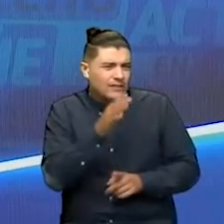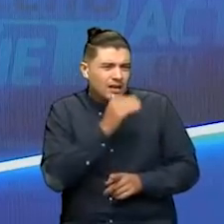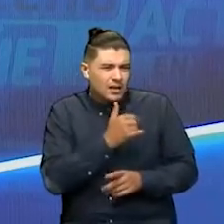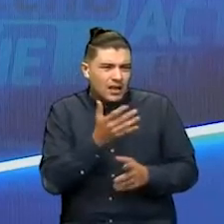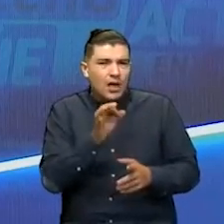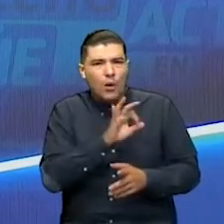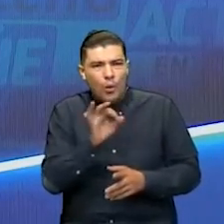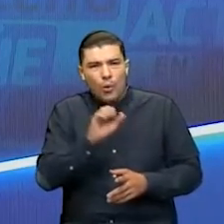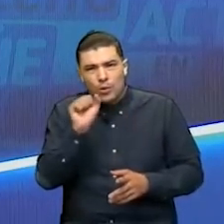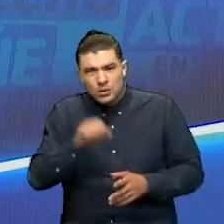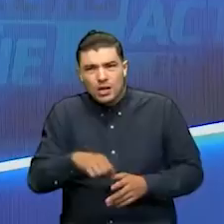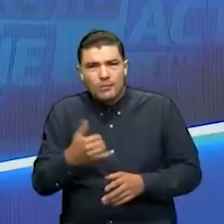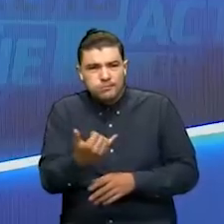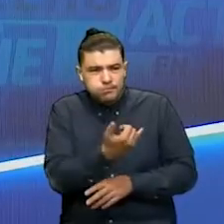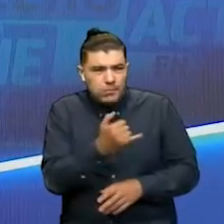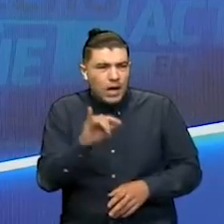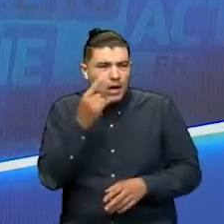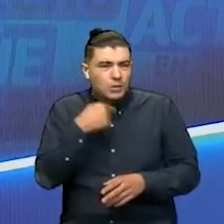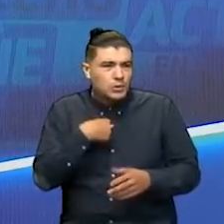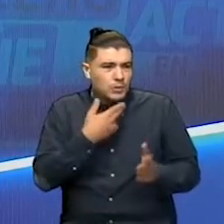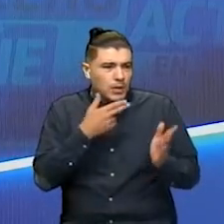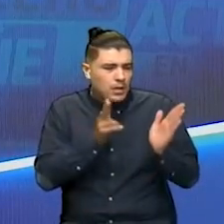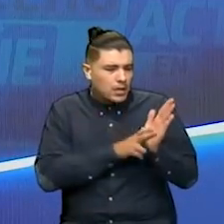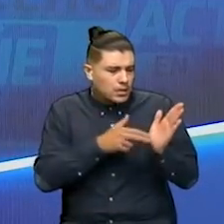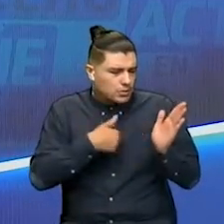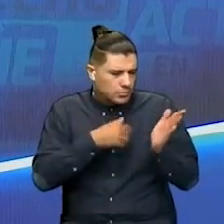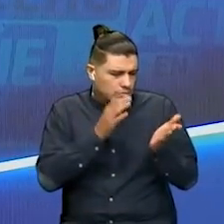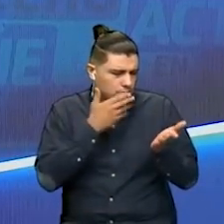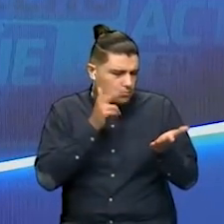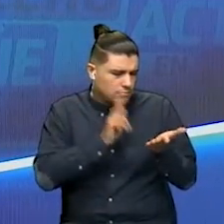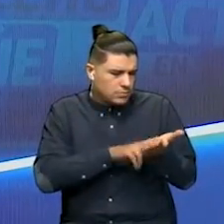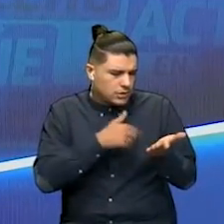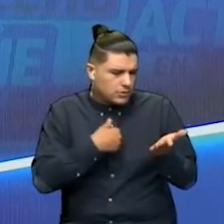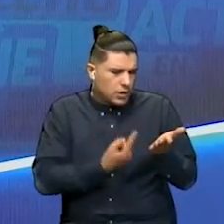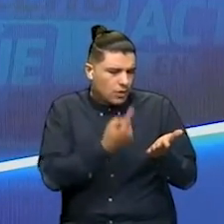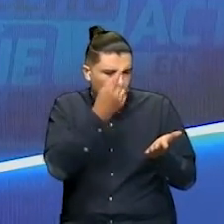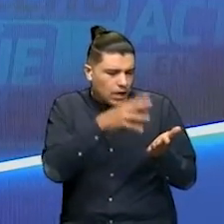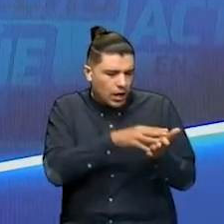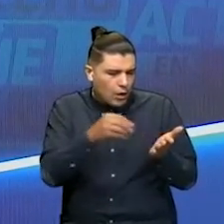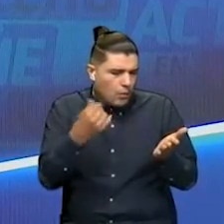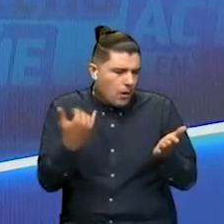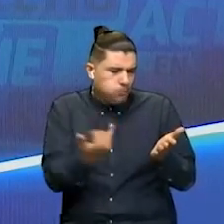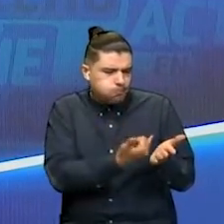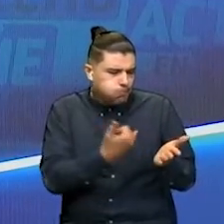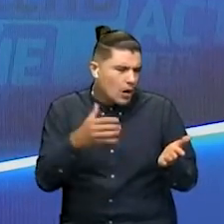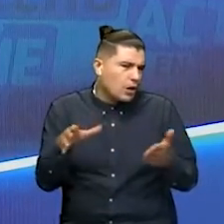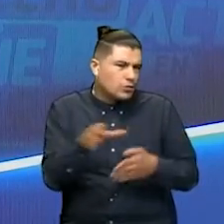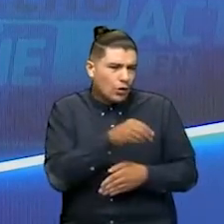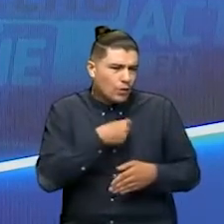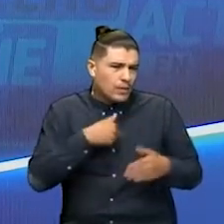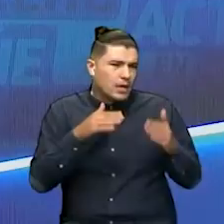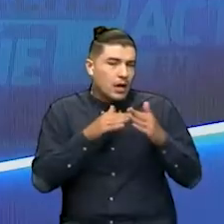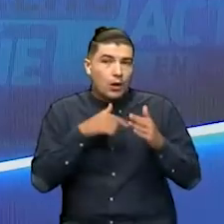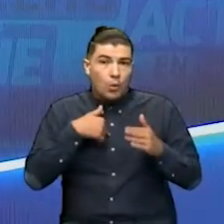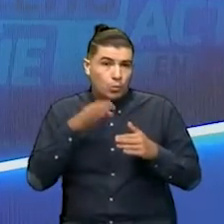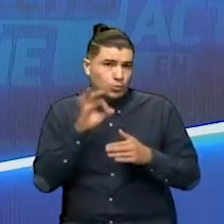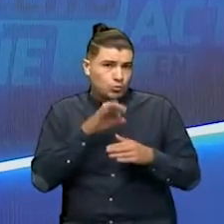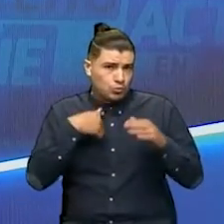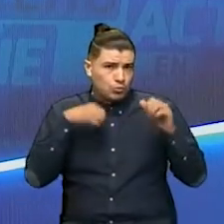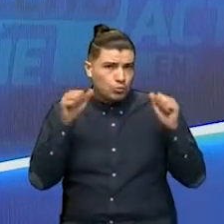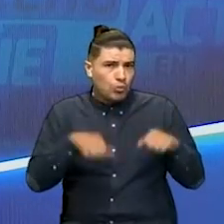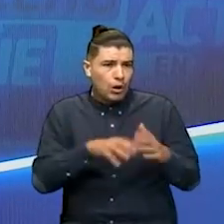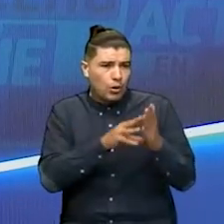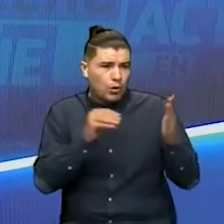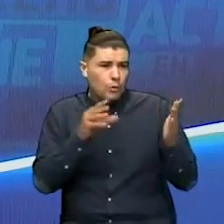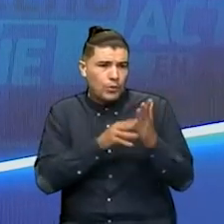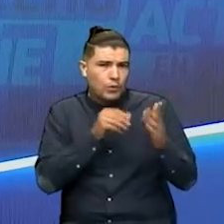sí existe algo que me diga, como yo tengo este papel, esta es la única copia que existe de todo el predio, o yo puedo sacar copias existentes